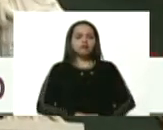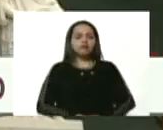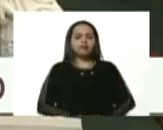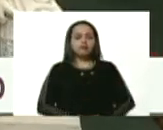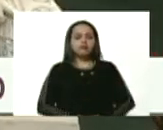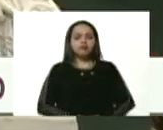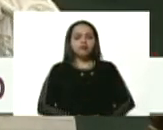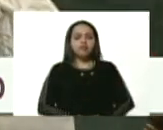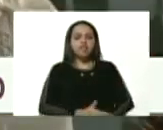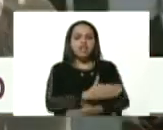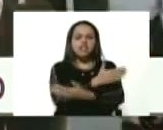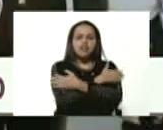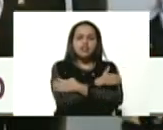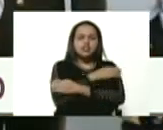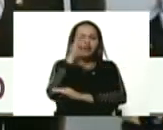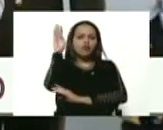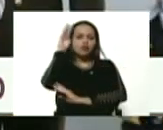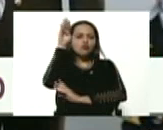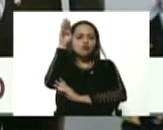que se abraza al futuro.